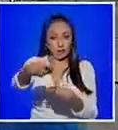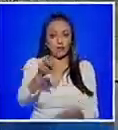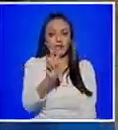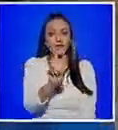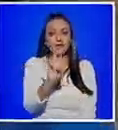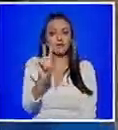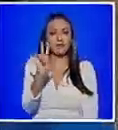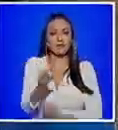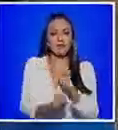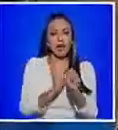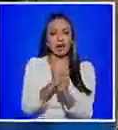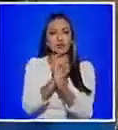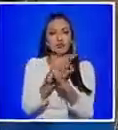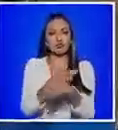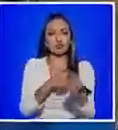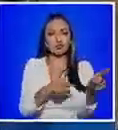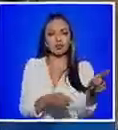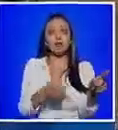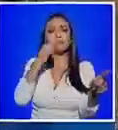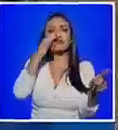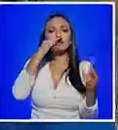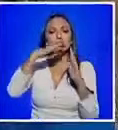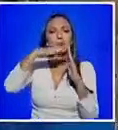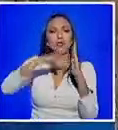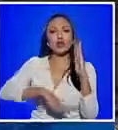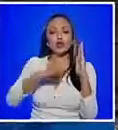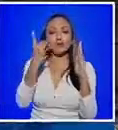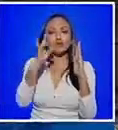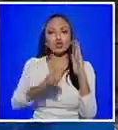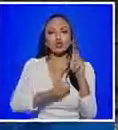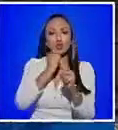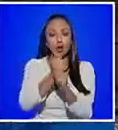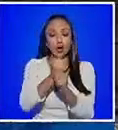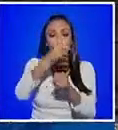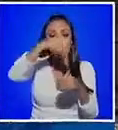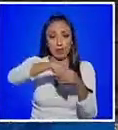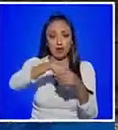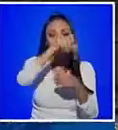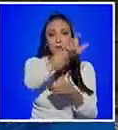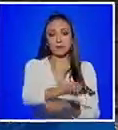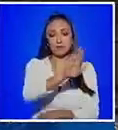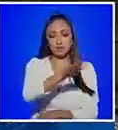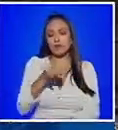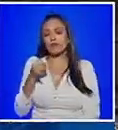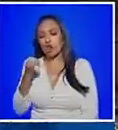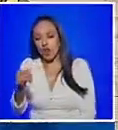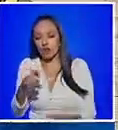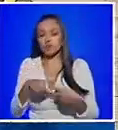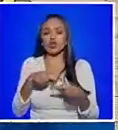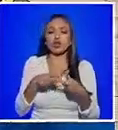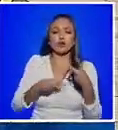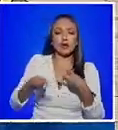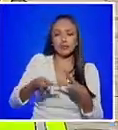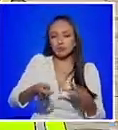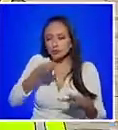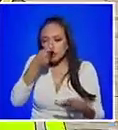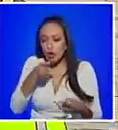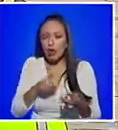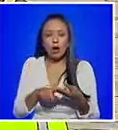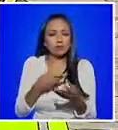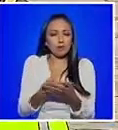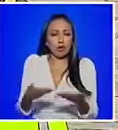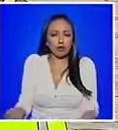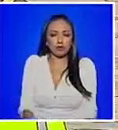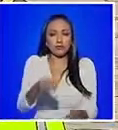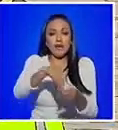27 años. Acoge a menores de edad involucrados en delitos como homicidio, violación, tráfico de drogas. Es así que se realiza